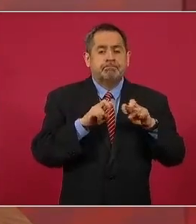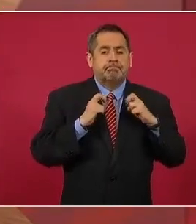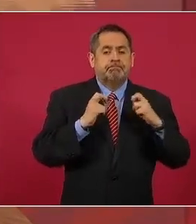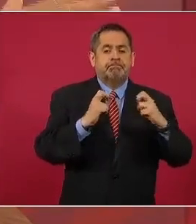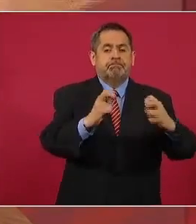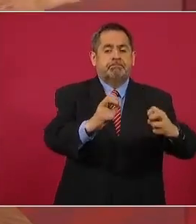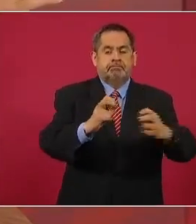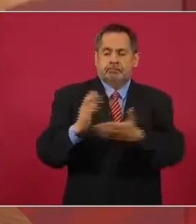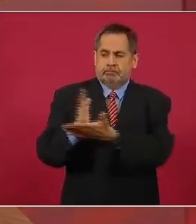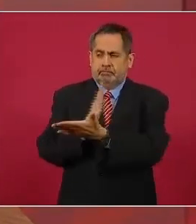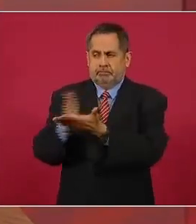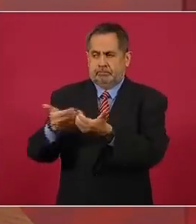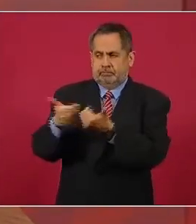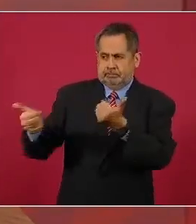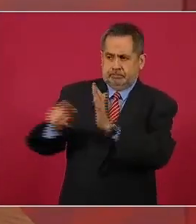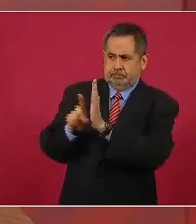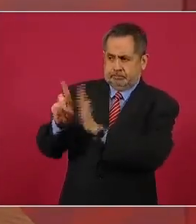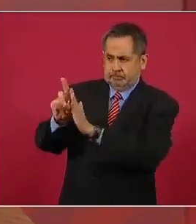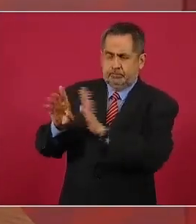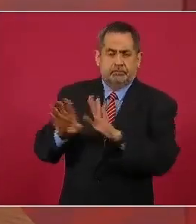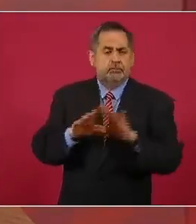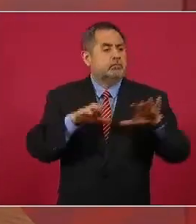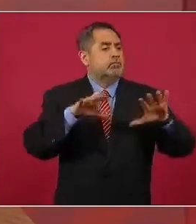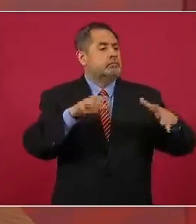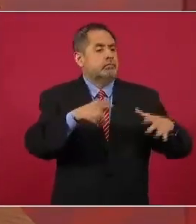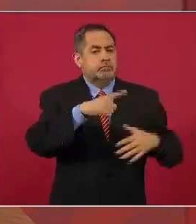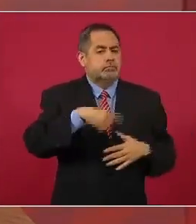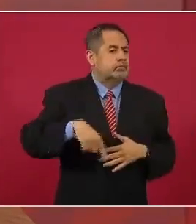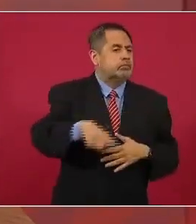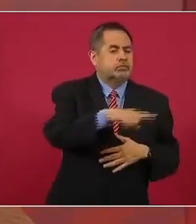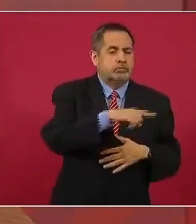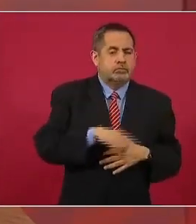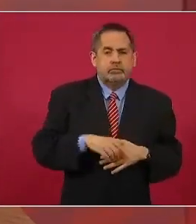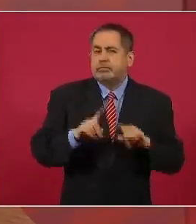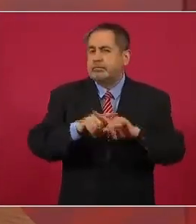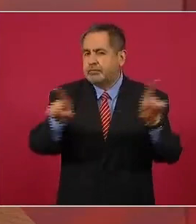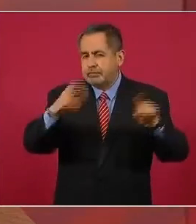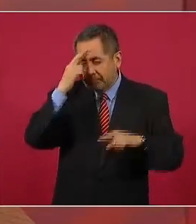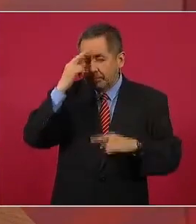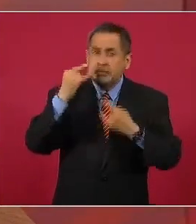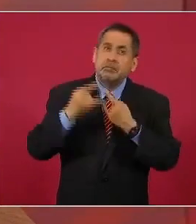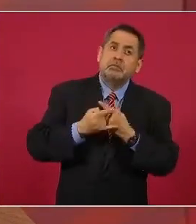no la sala de junta histórica,